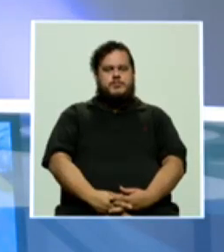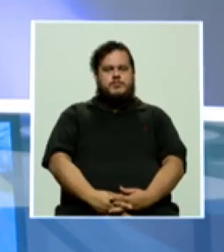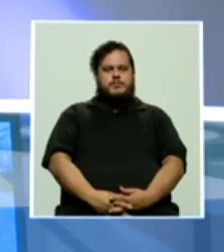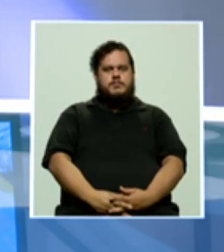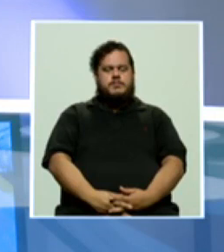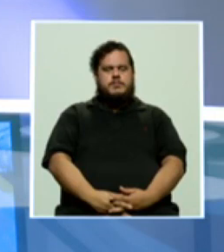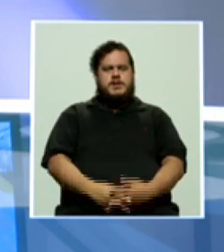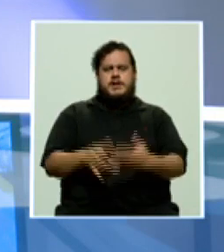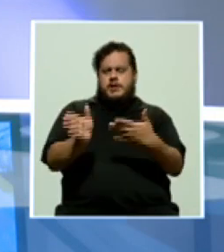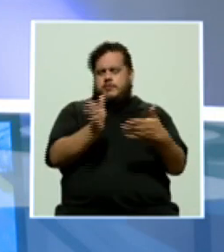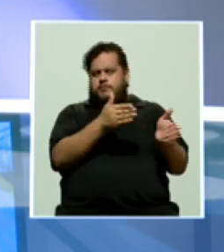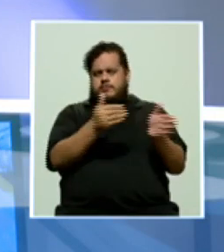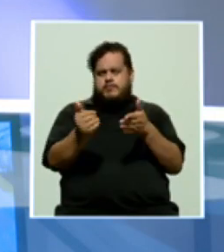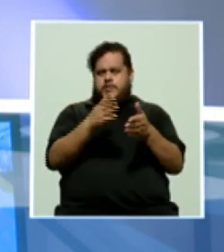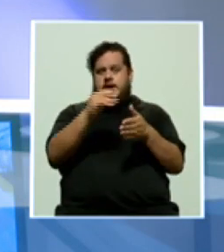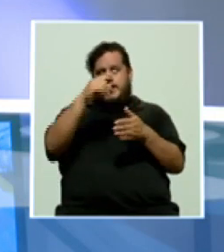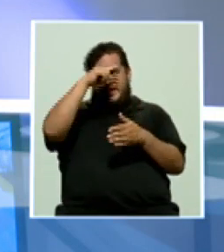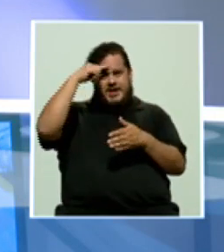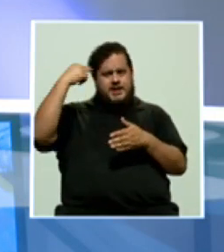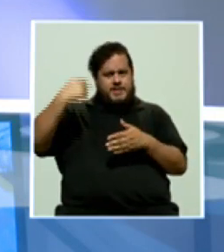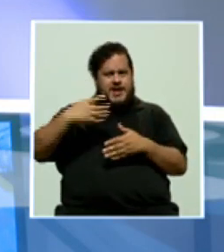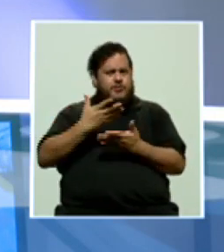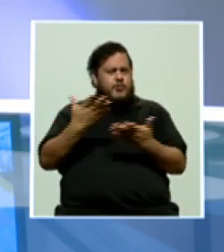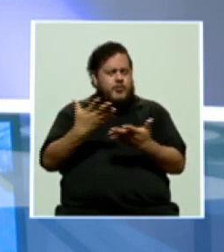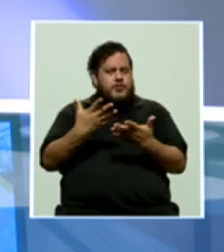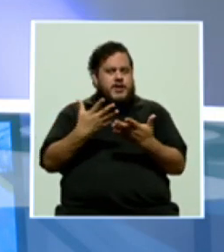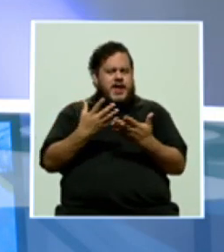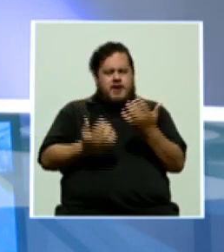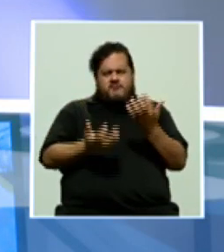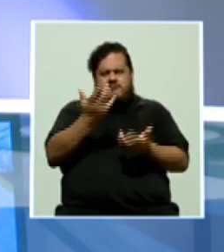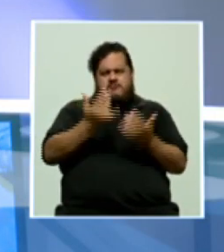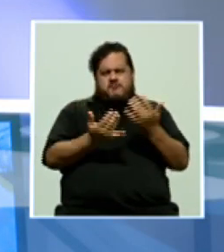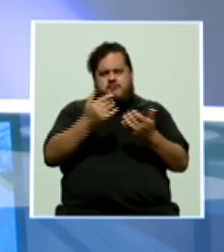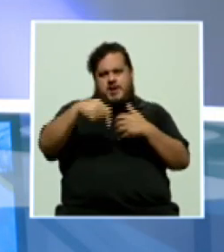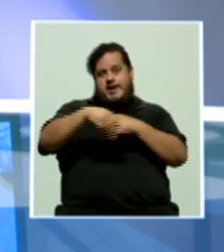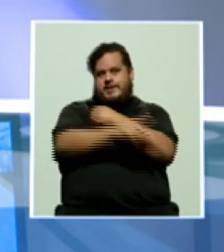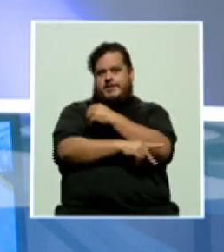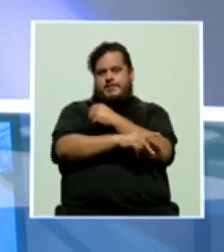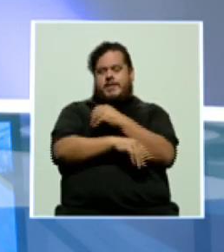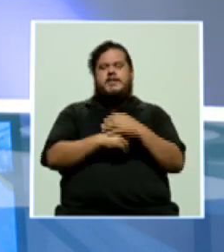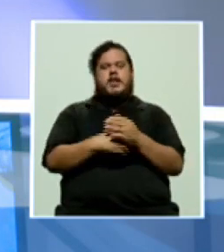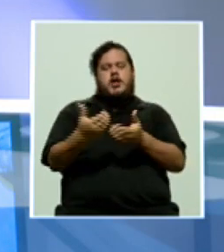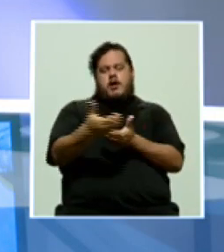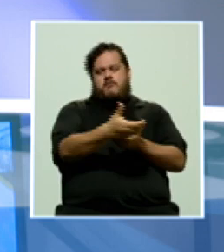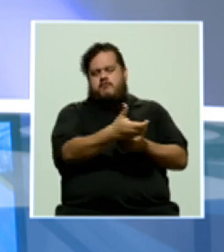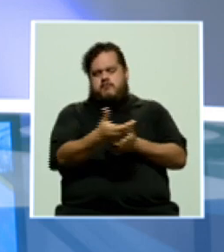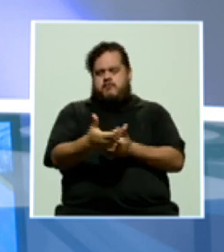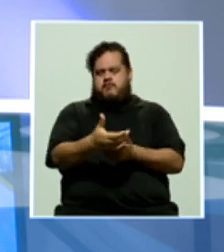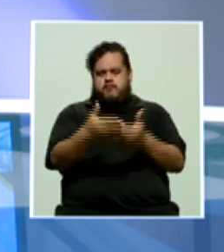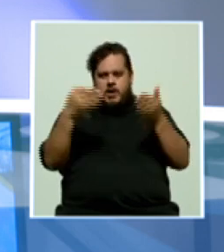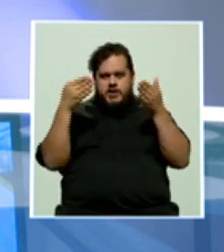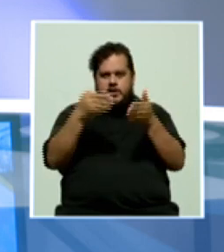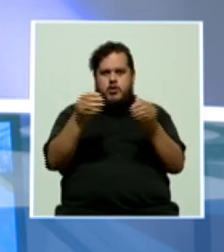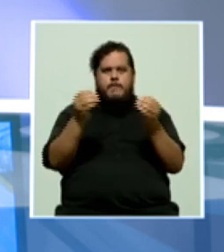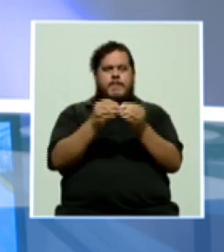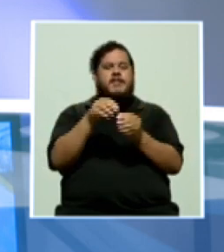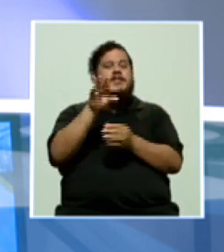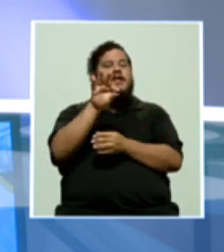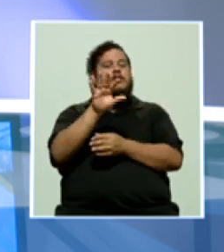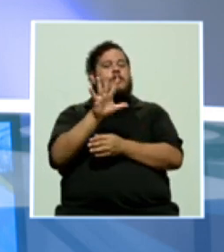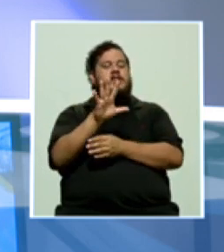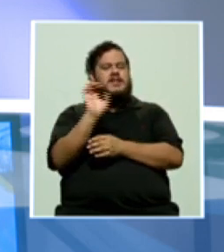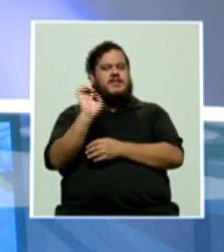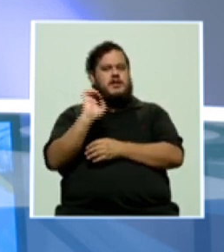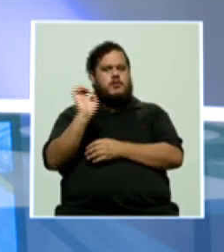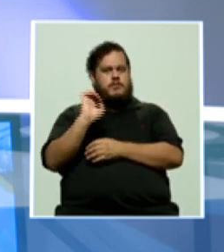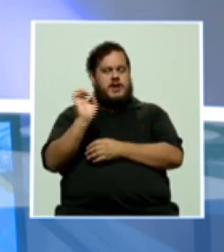El viento y el verano tienen literalmente encendido al país. El Cuerpo de Bomberos atendió ya más de 95